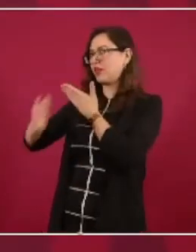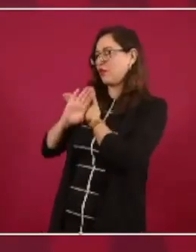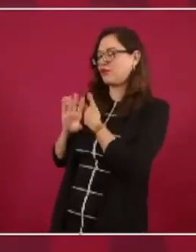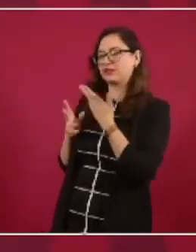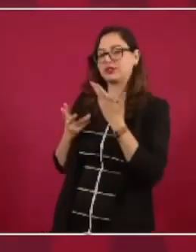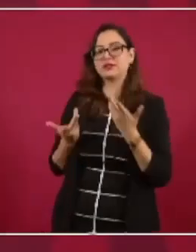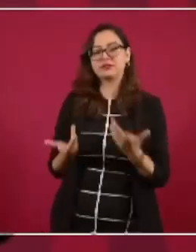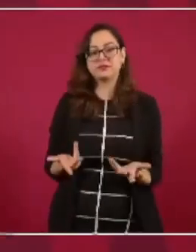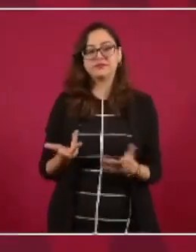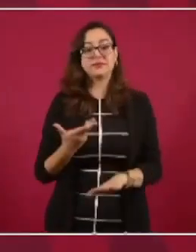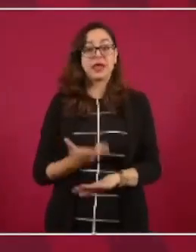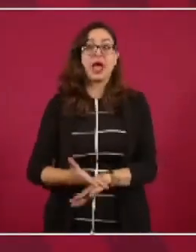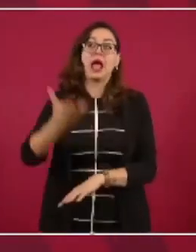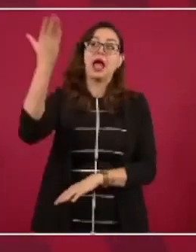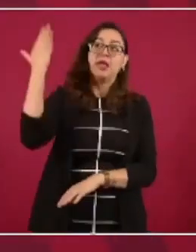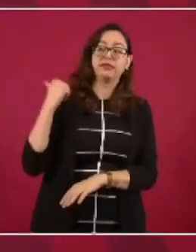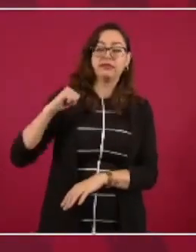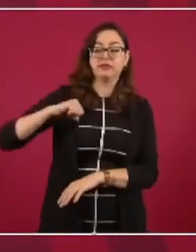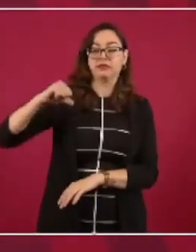estaban bien